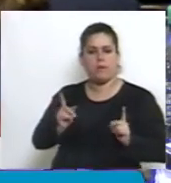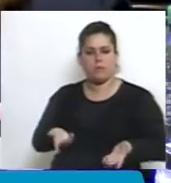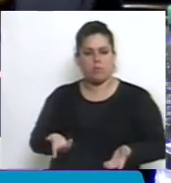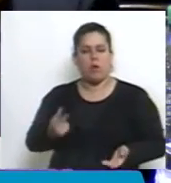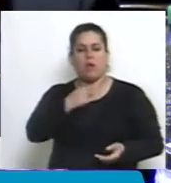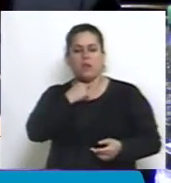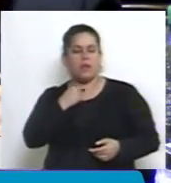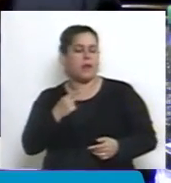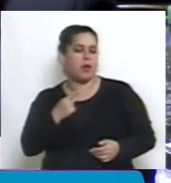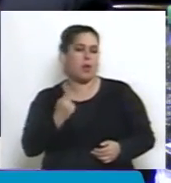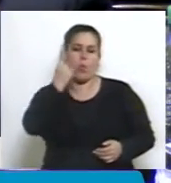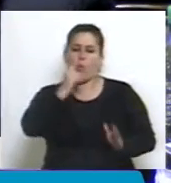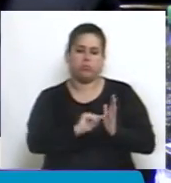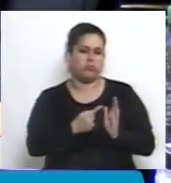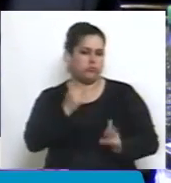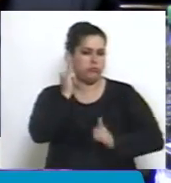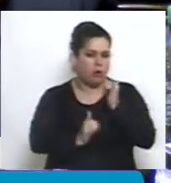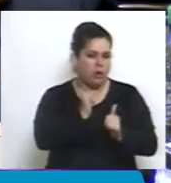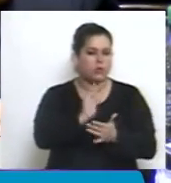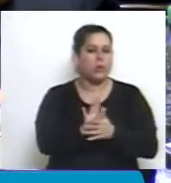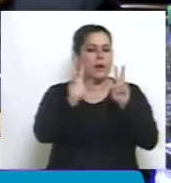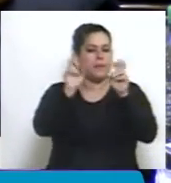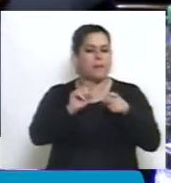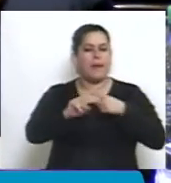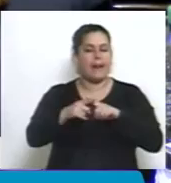quiero detener especialmente a la relación